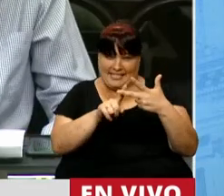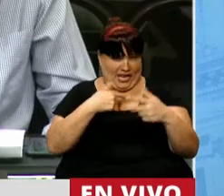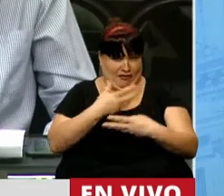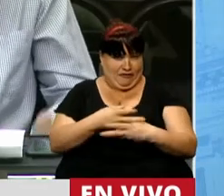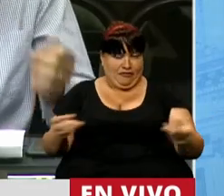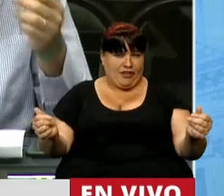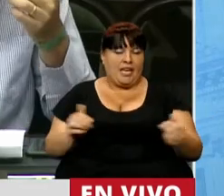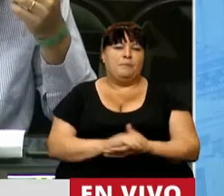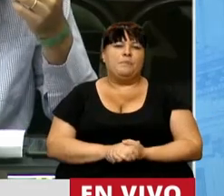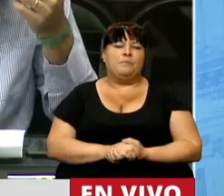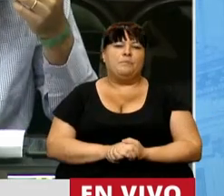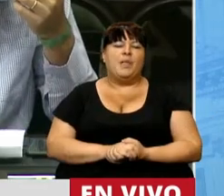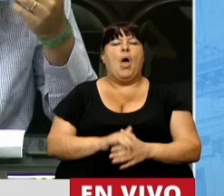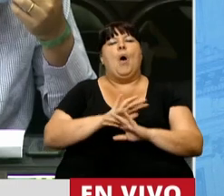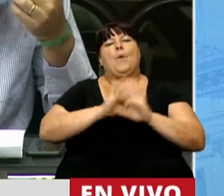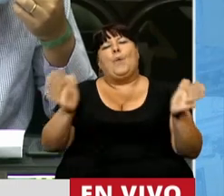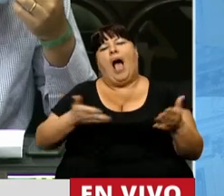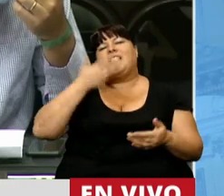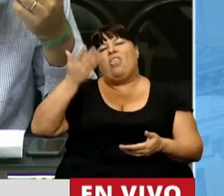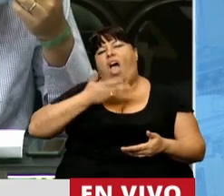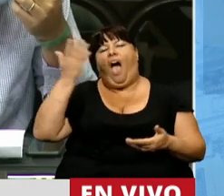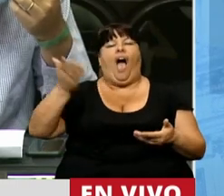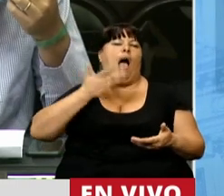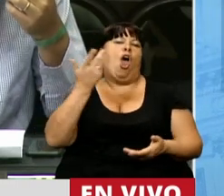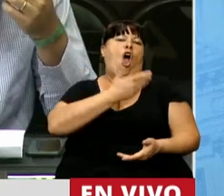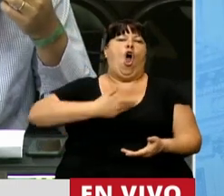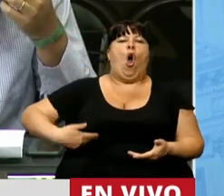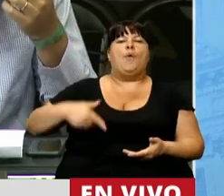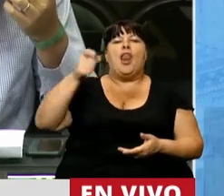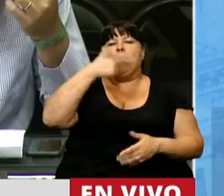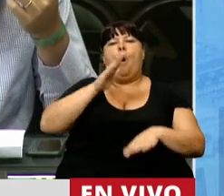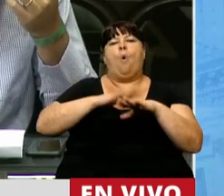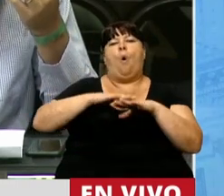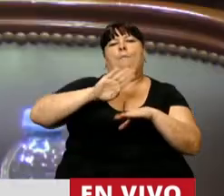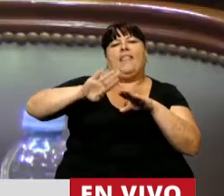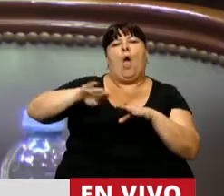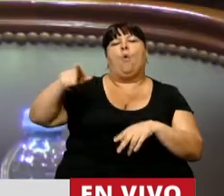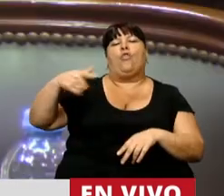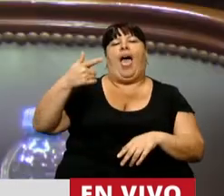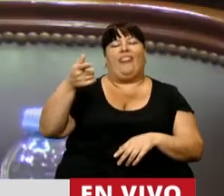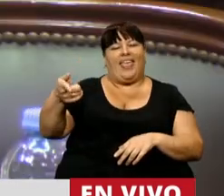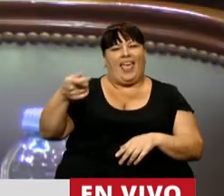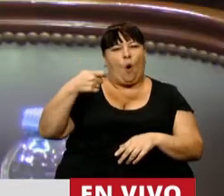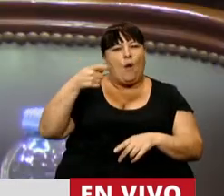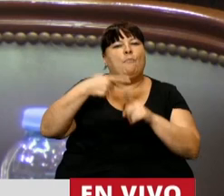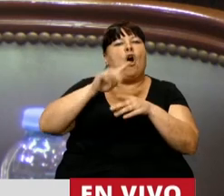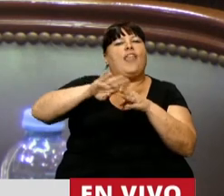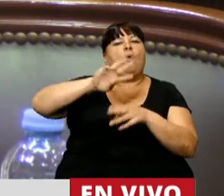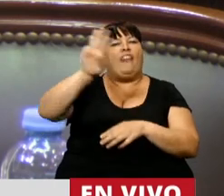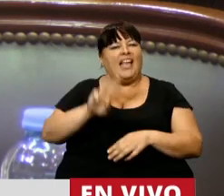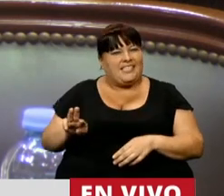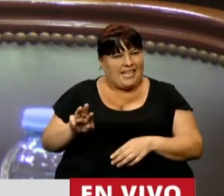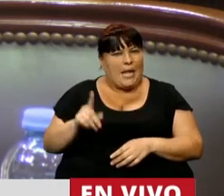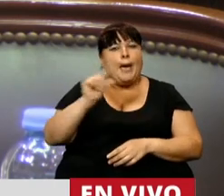para ir terminando. Dejen de llenarse la boca diciendo que el gobierno nuestro endeudó a los jubilados con los créditos ANSES. Los